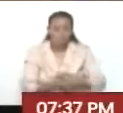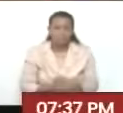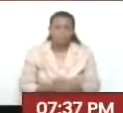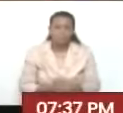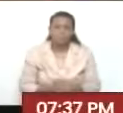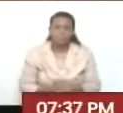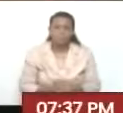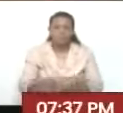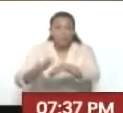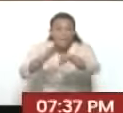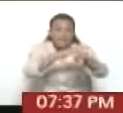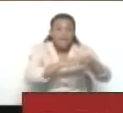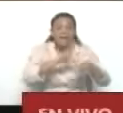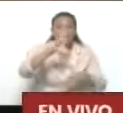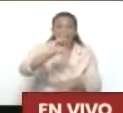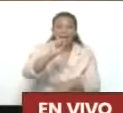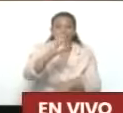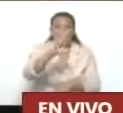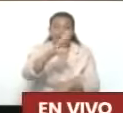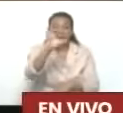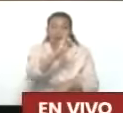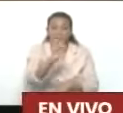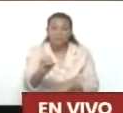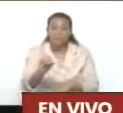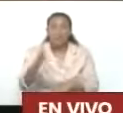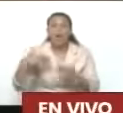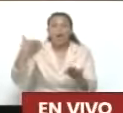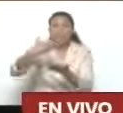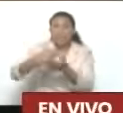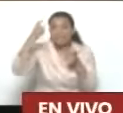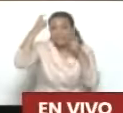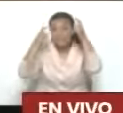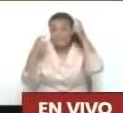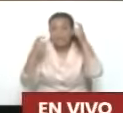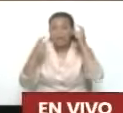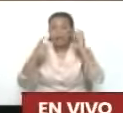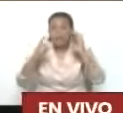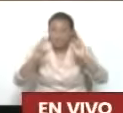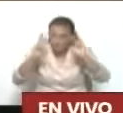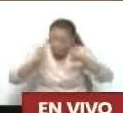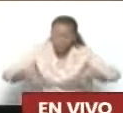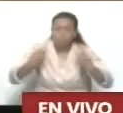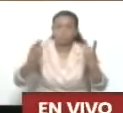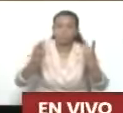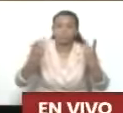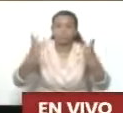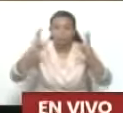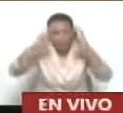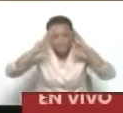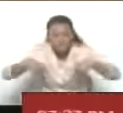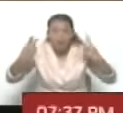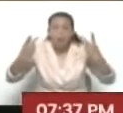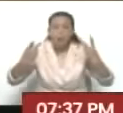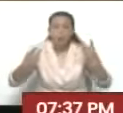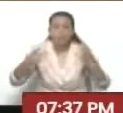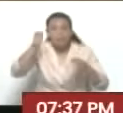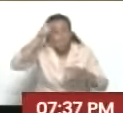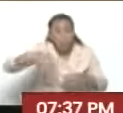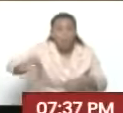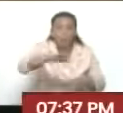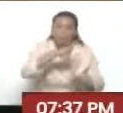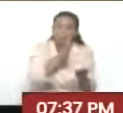el llamado Caracazo, hasta que llegó Chávez, y hubo este periodo de despertar que el pueblo